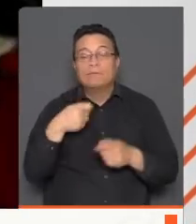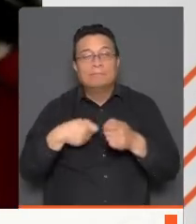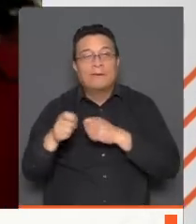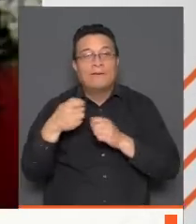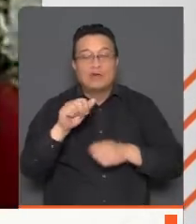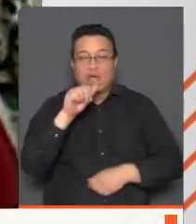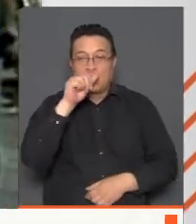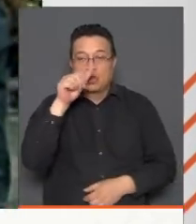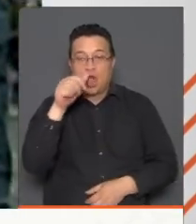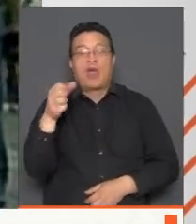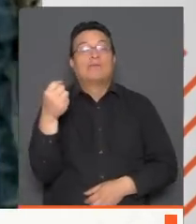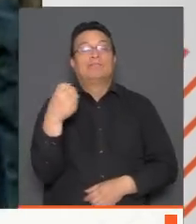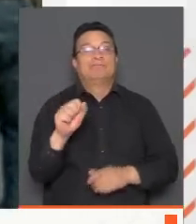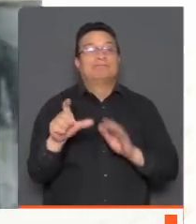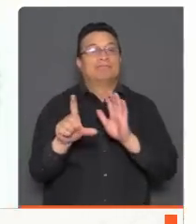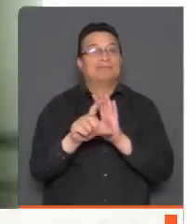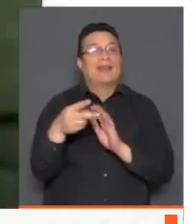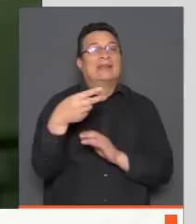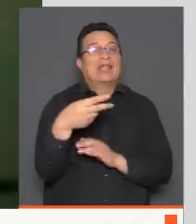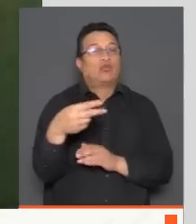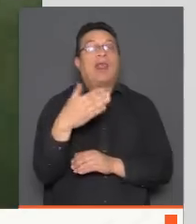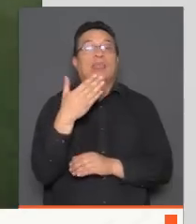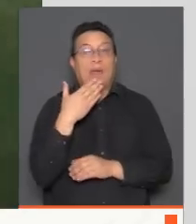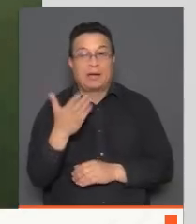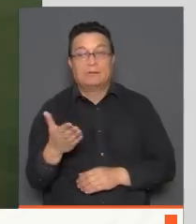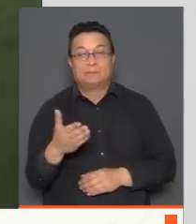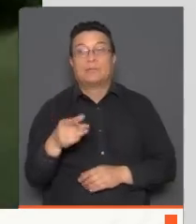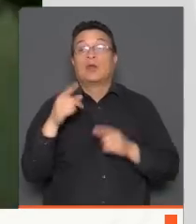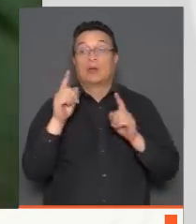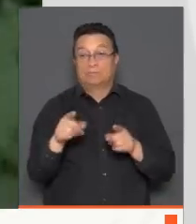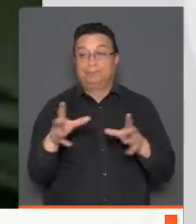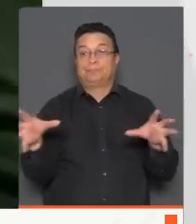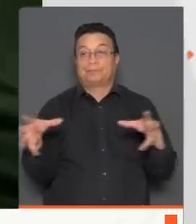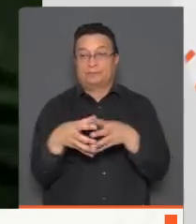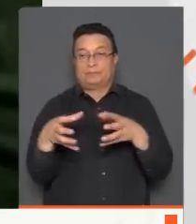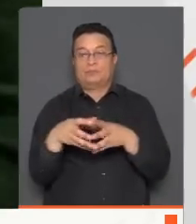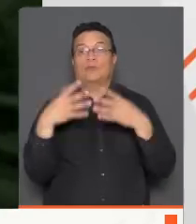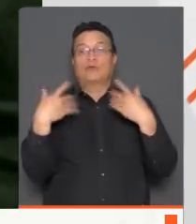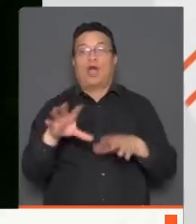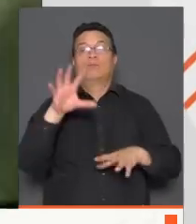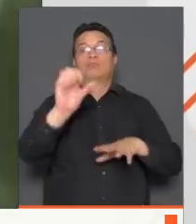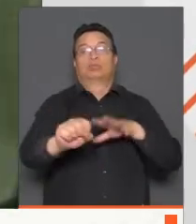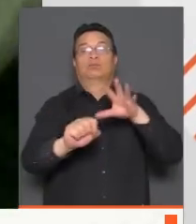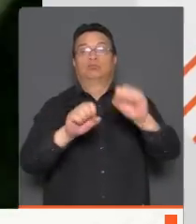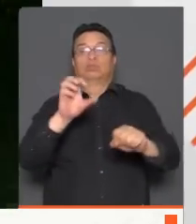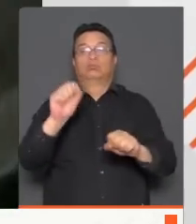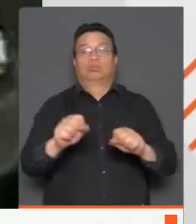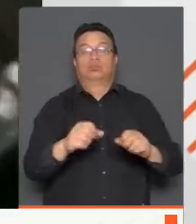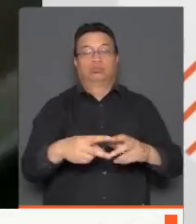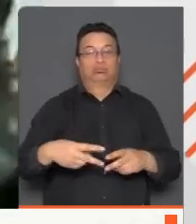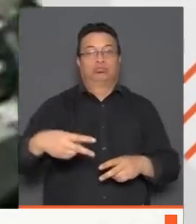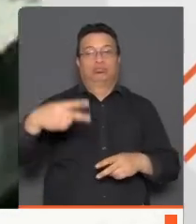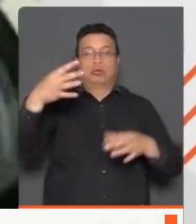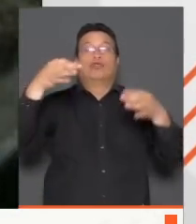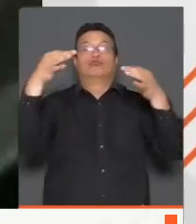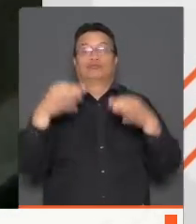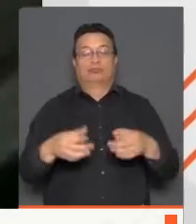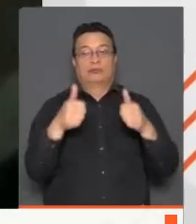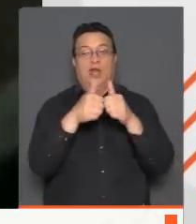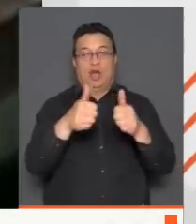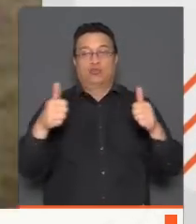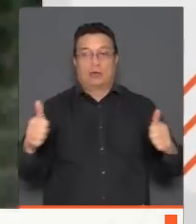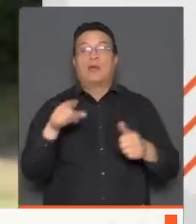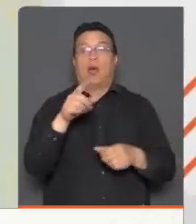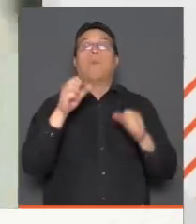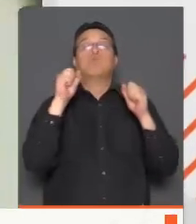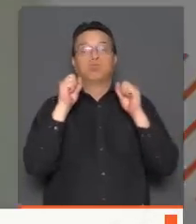y delitos sexuales en el sector. Por fin su compleja organización quedó en evidencia y con ello aumentó la convicción de las autoridades de que es